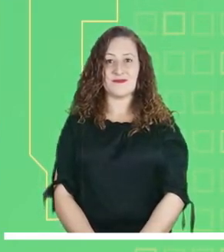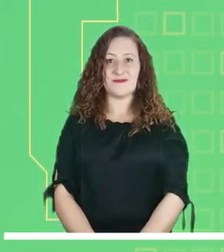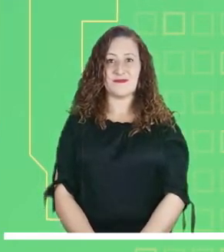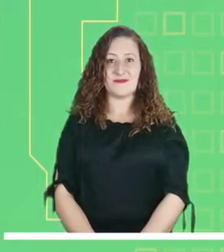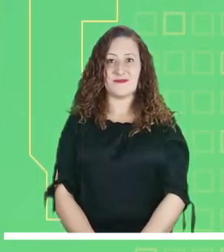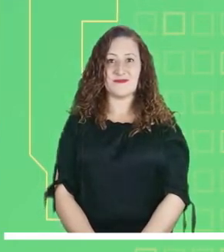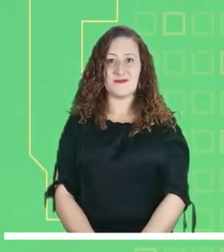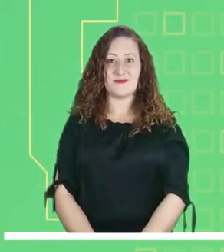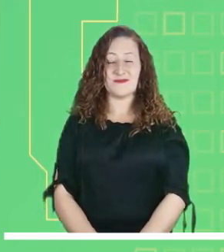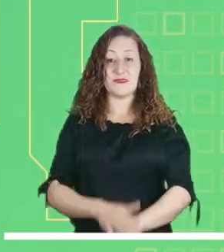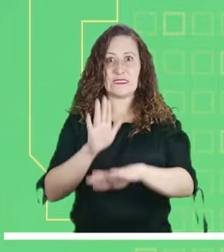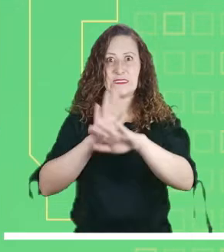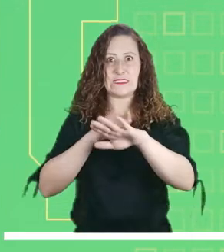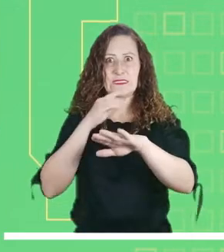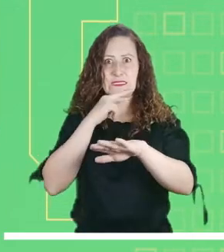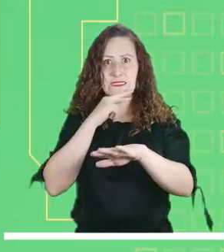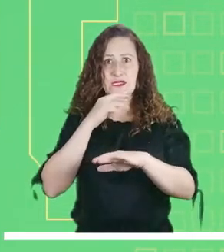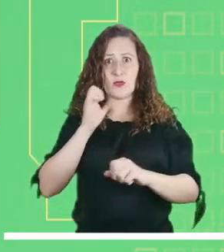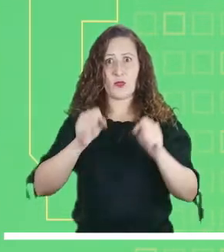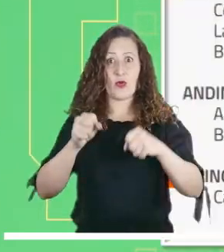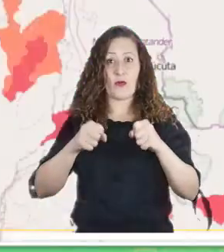municipio de Mutatá.